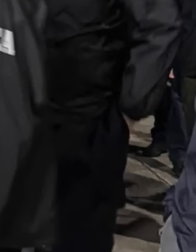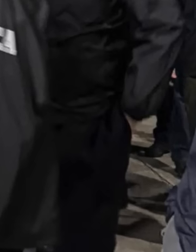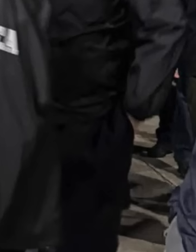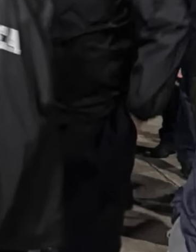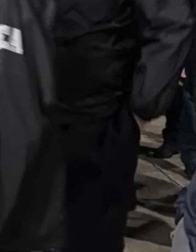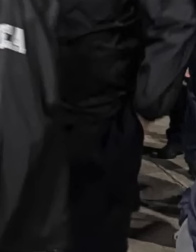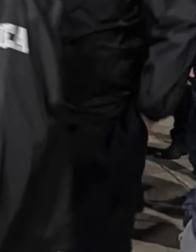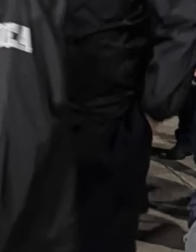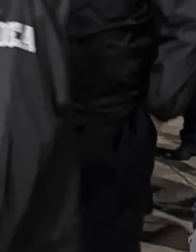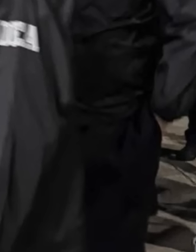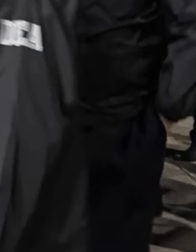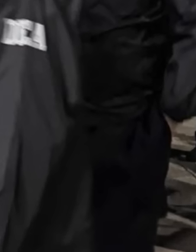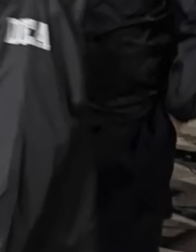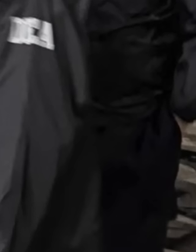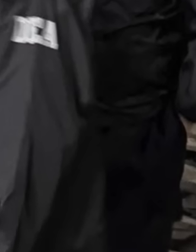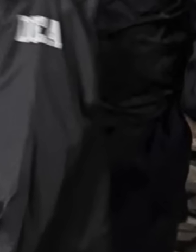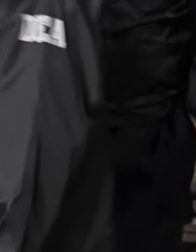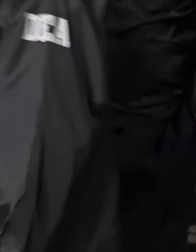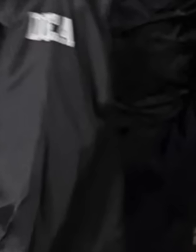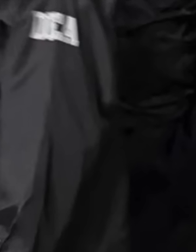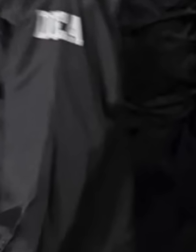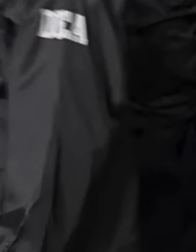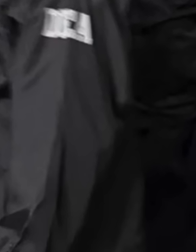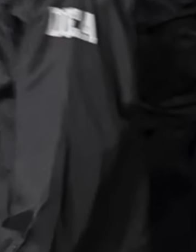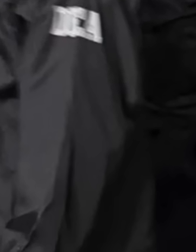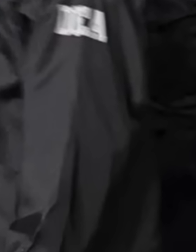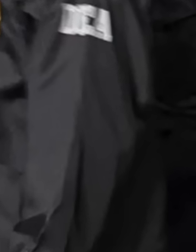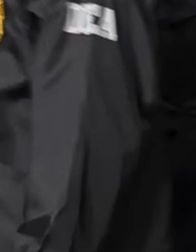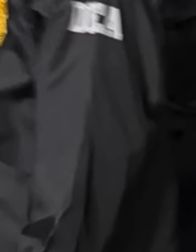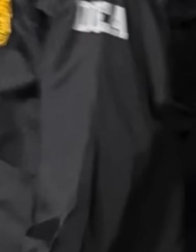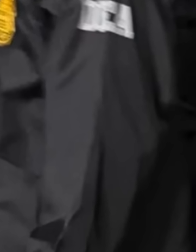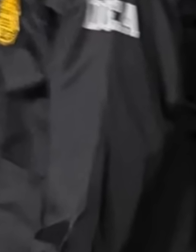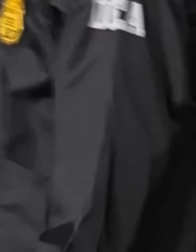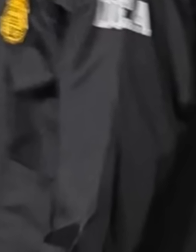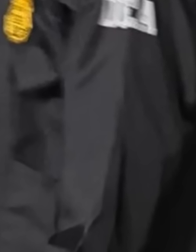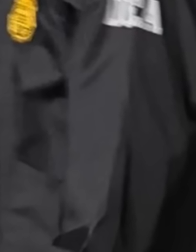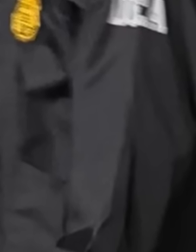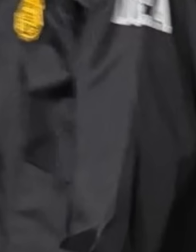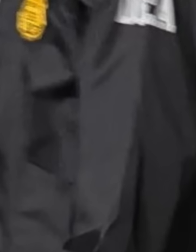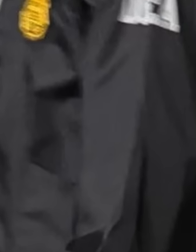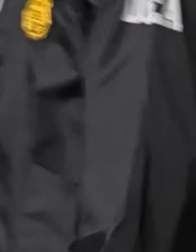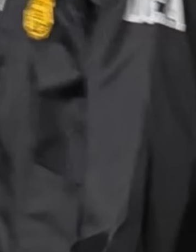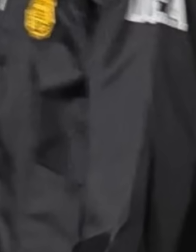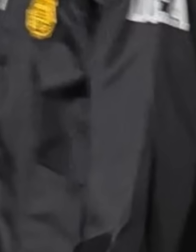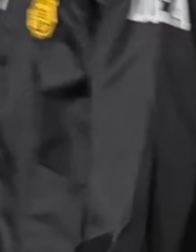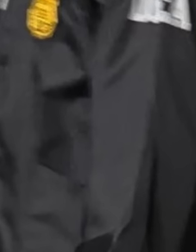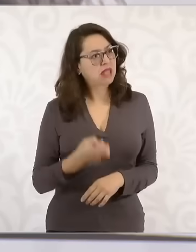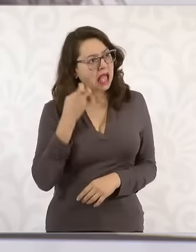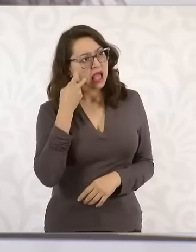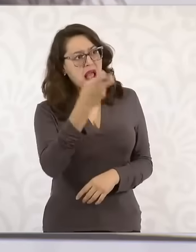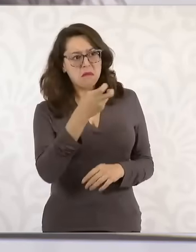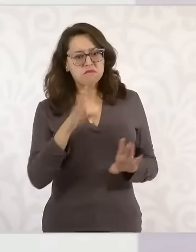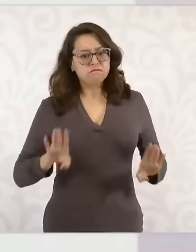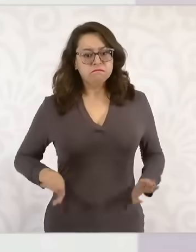reafirma un principio que no es nuevo y que no admite ambigüedades. Rechazamos de manera